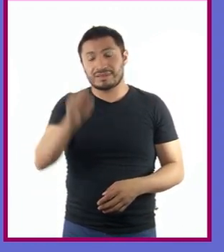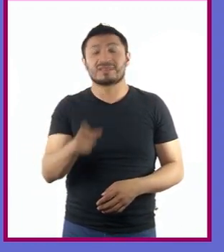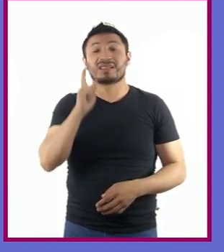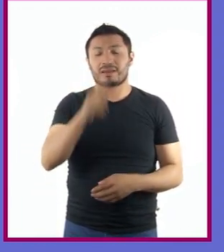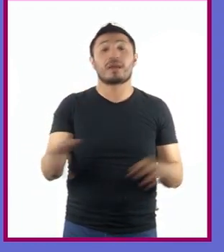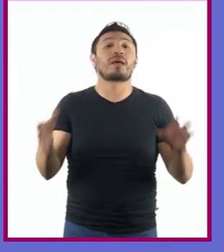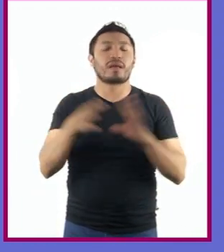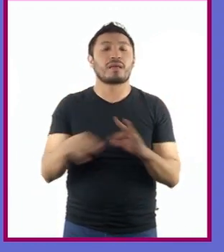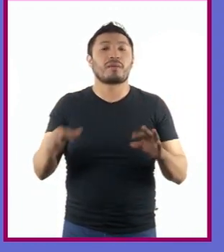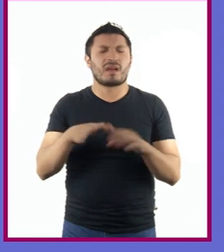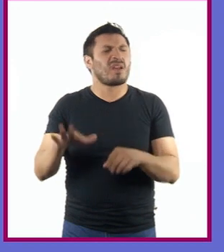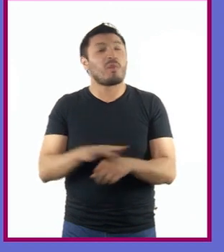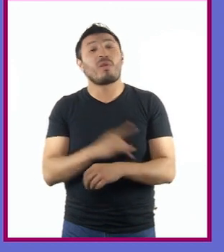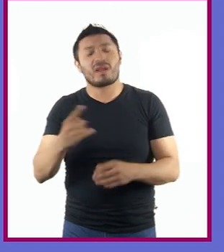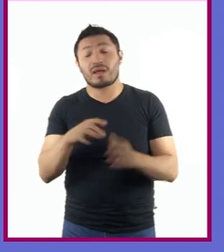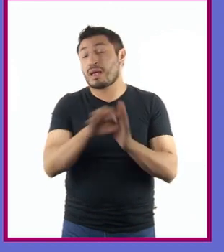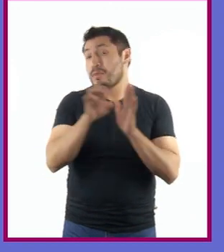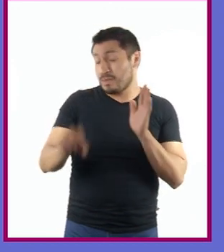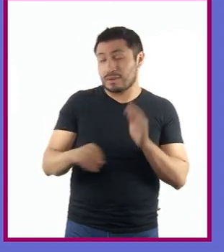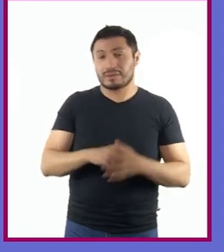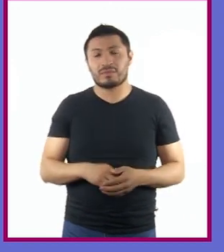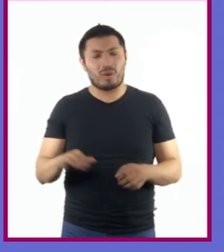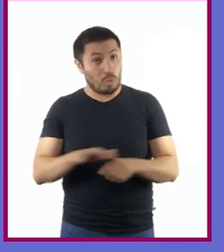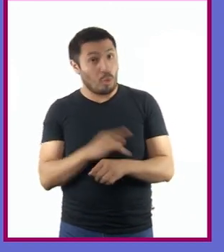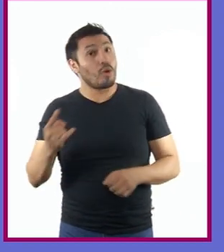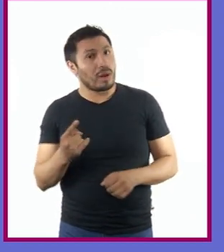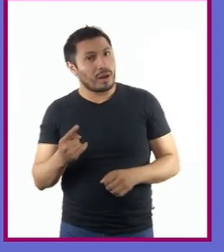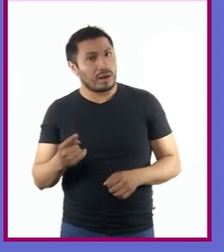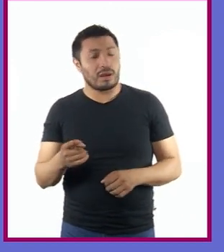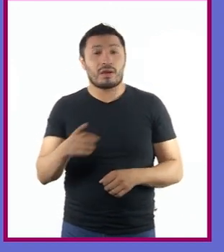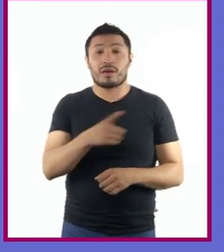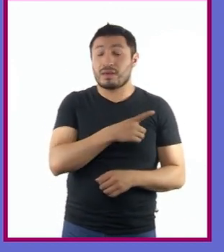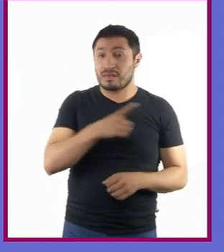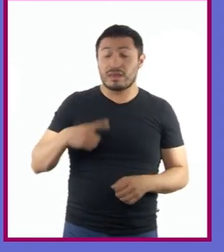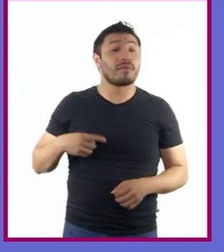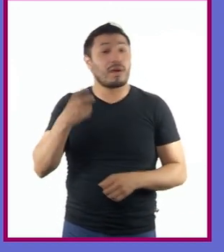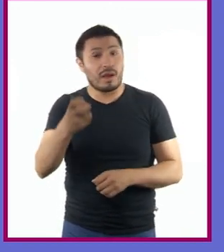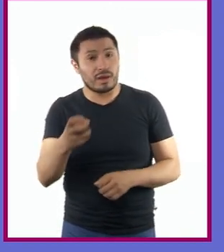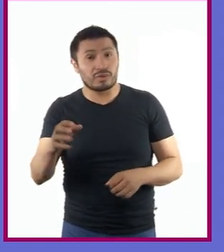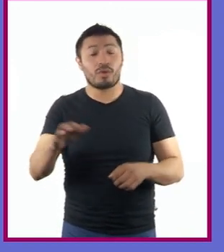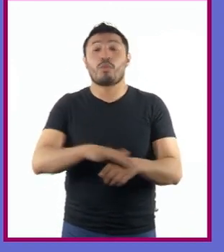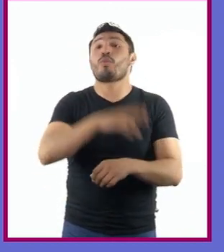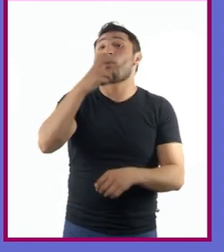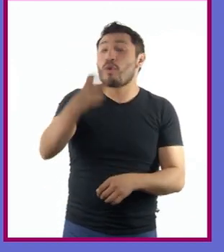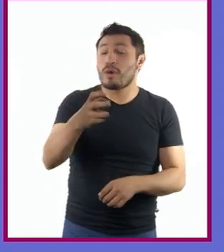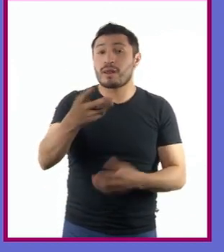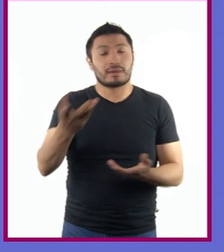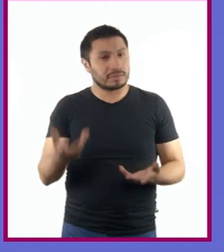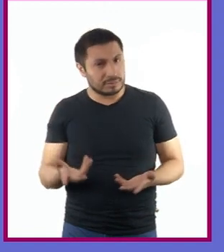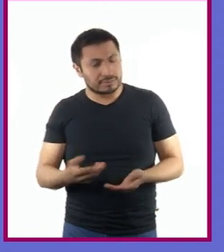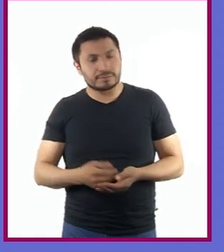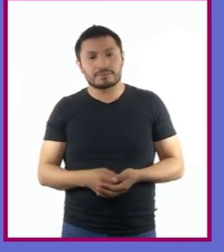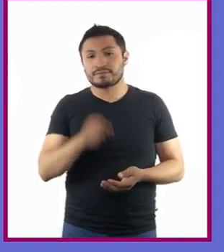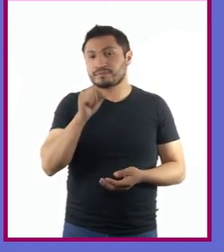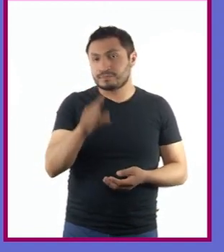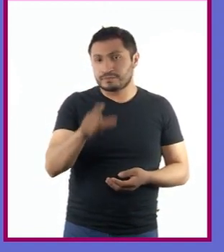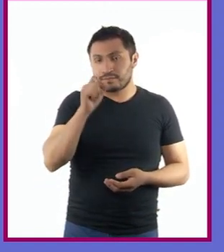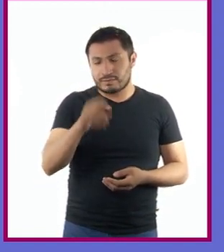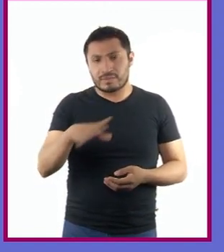el porqué de lo que se afirma. Por ejemplo, ¿por qué? Debido a causa de. También están los conectores